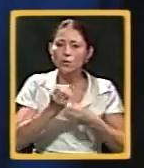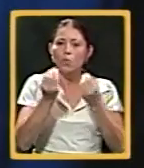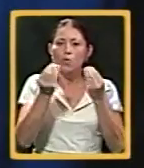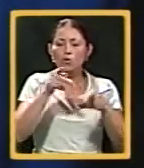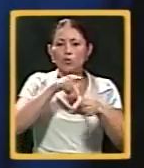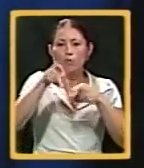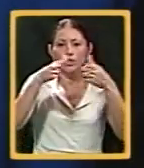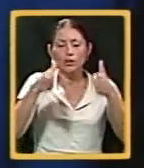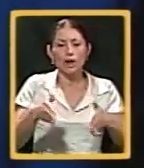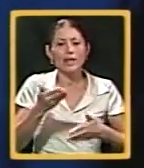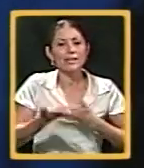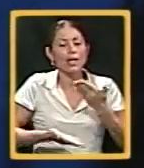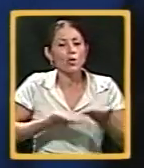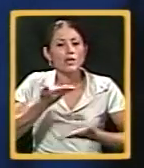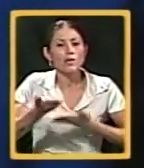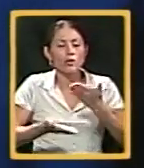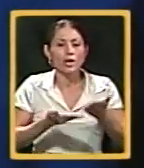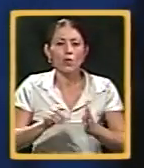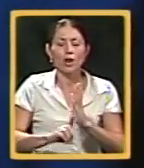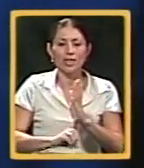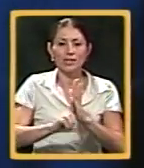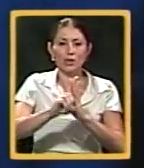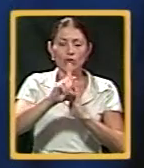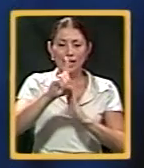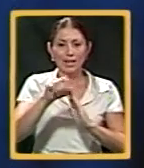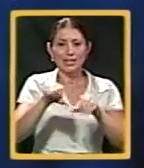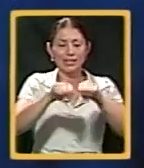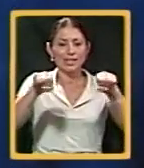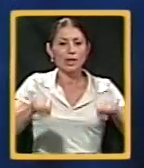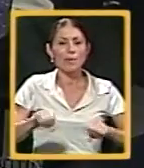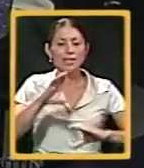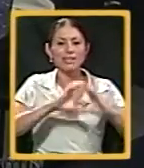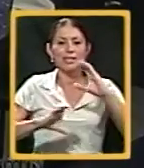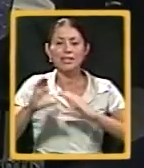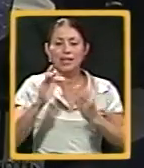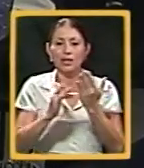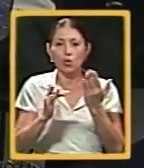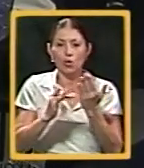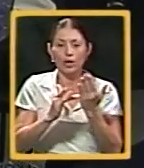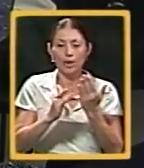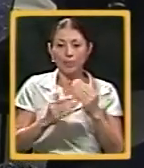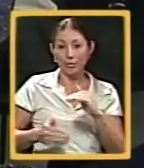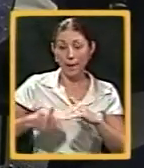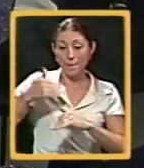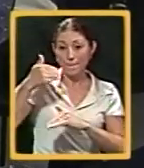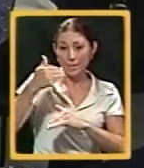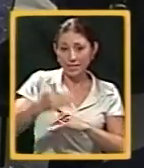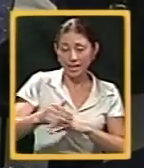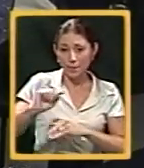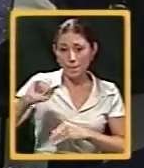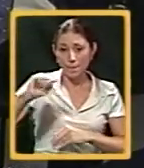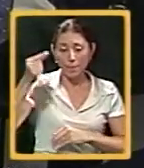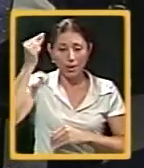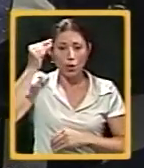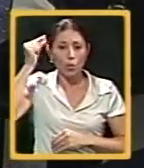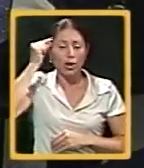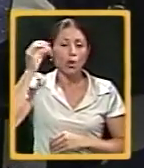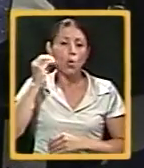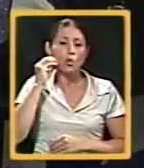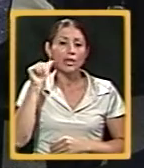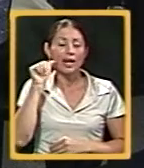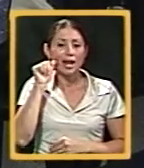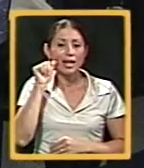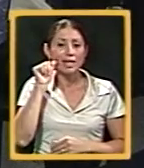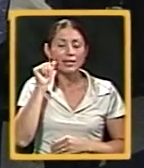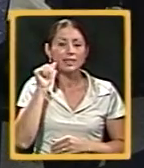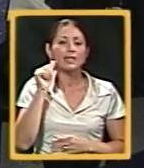que contribuyeron a desarrollar el sistema de ciencia y tecnología. Más tarde, en el primer gobierno de don Óscar Arias, se creó el Ministerio de